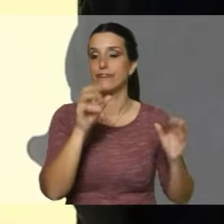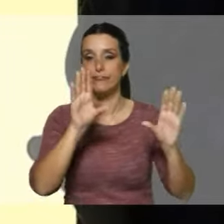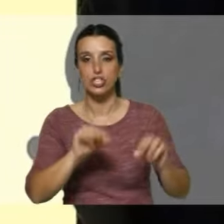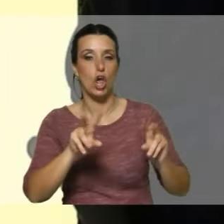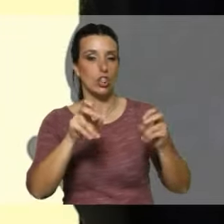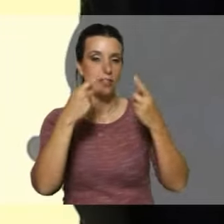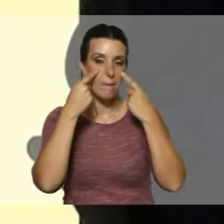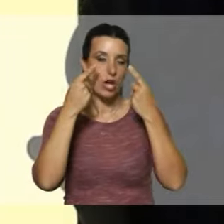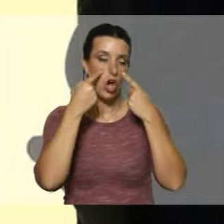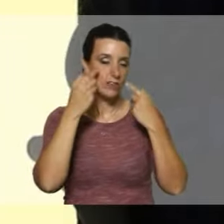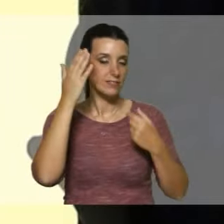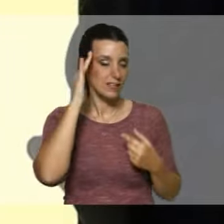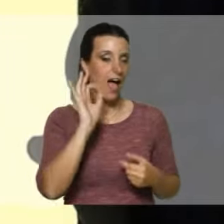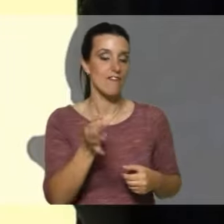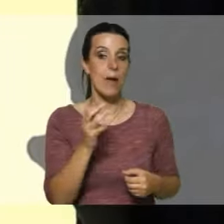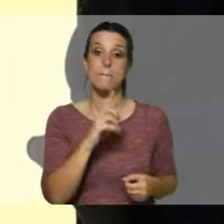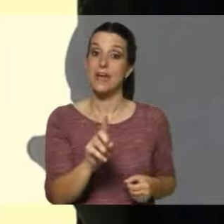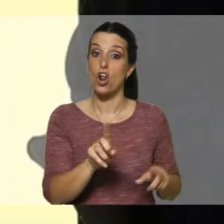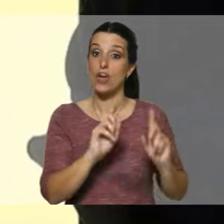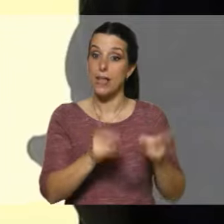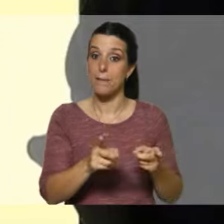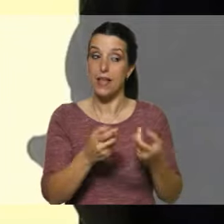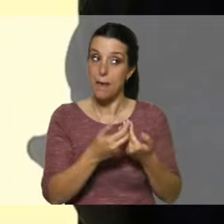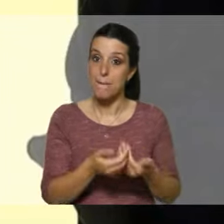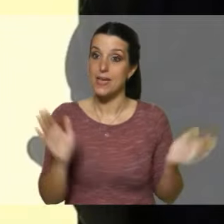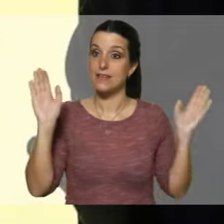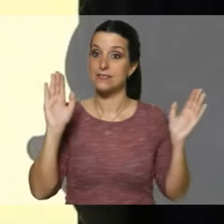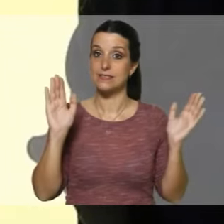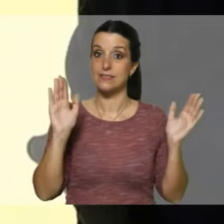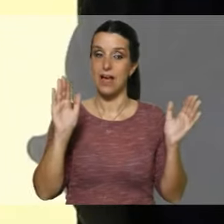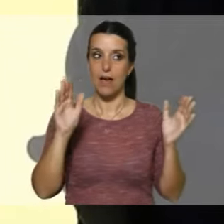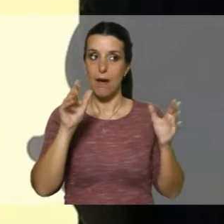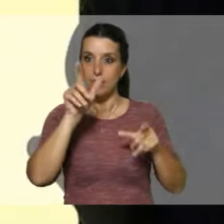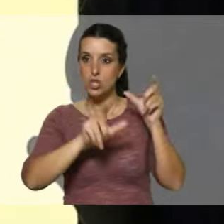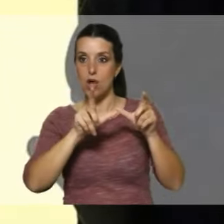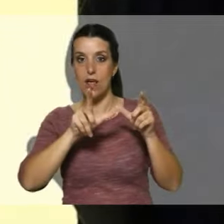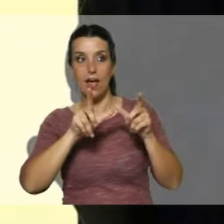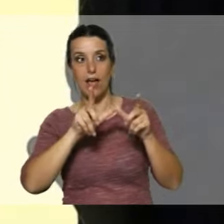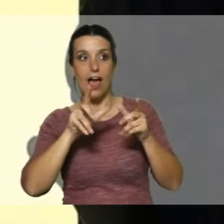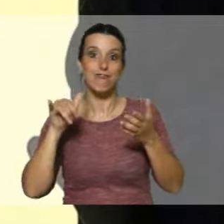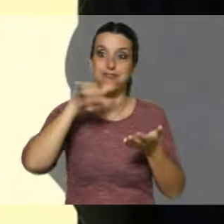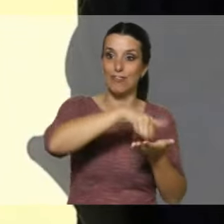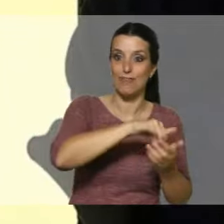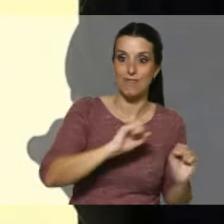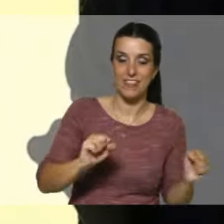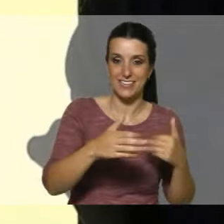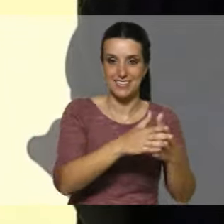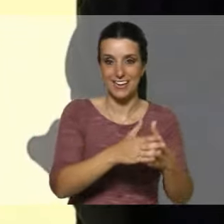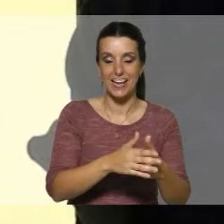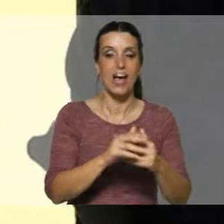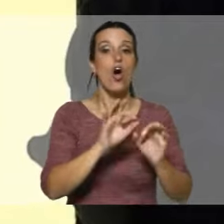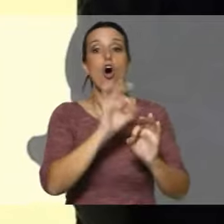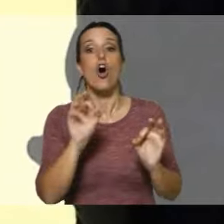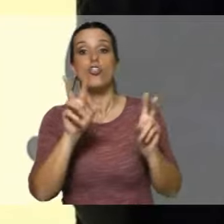conocemos y sabemos pero al mismo tiempo empieza a generarse un polo de atracción con el vecino país con temas